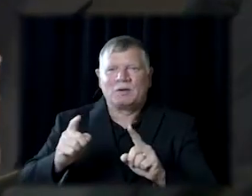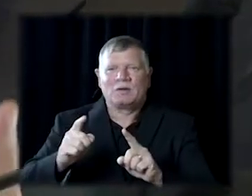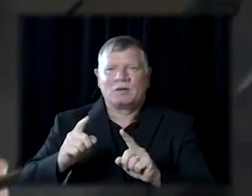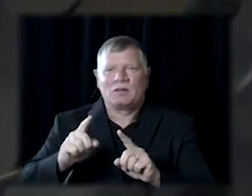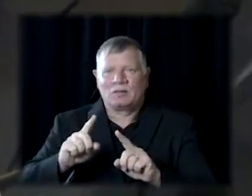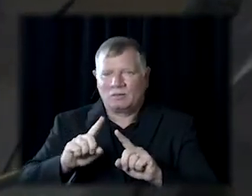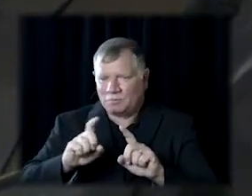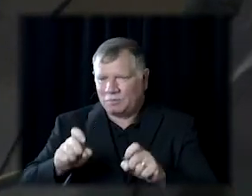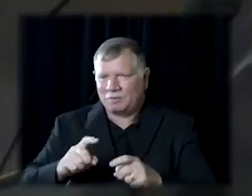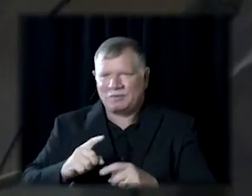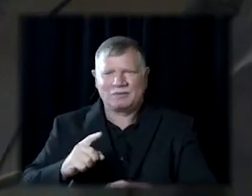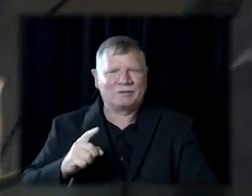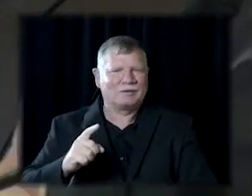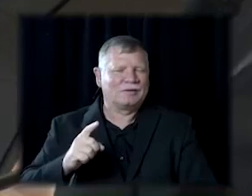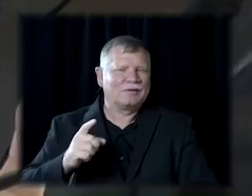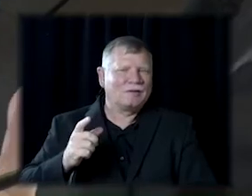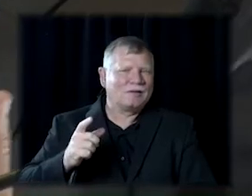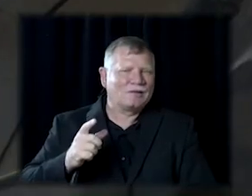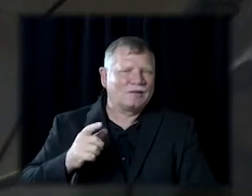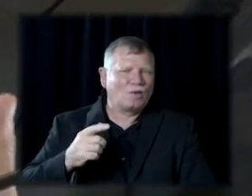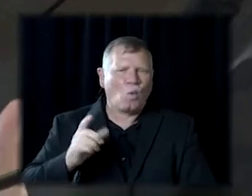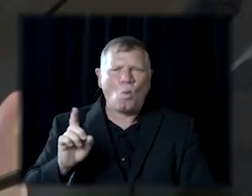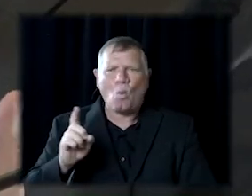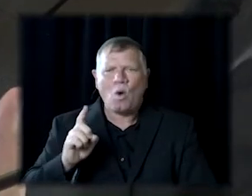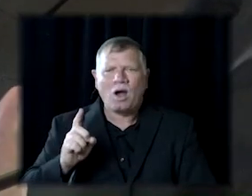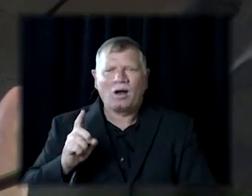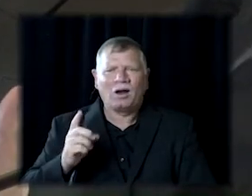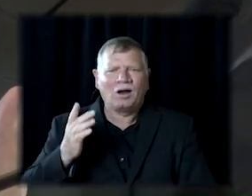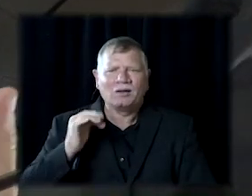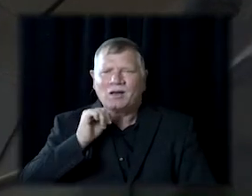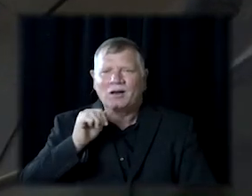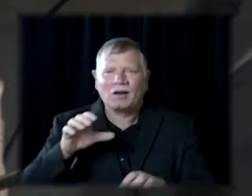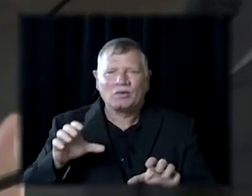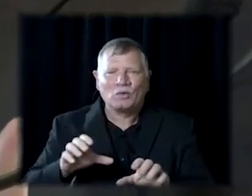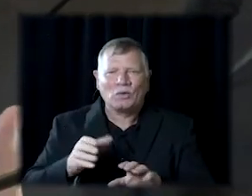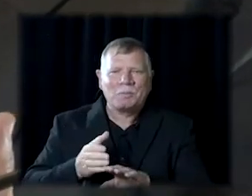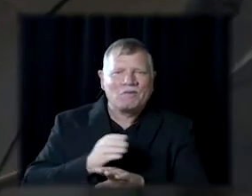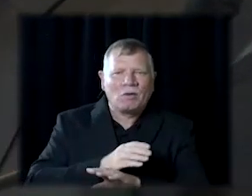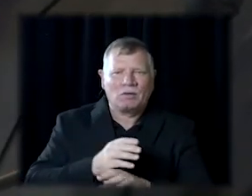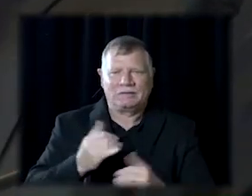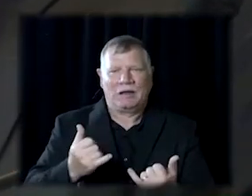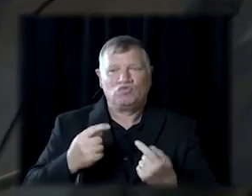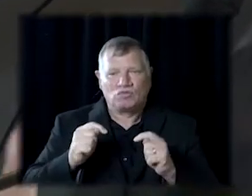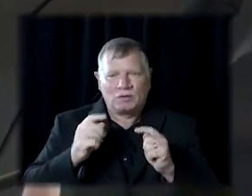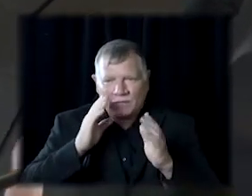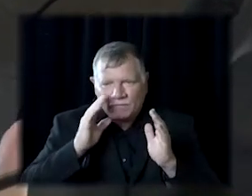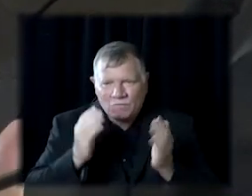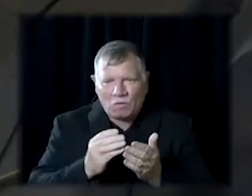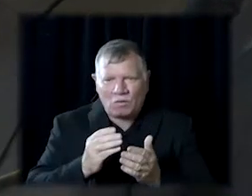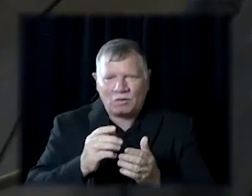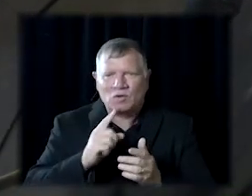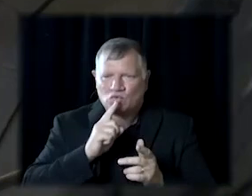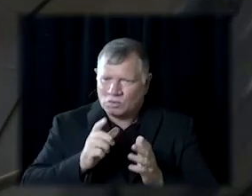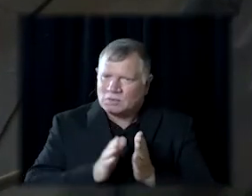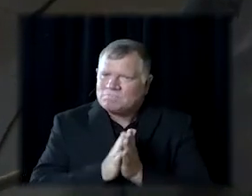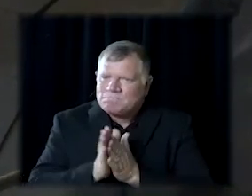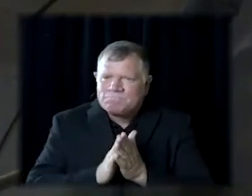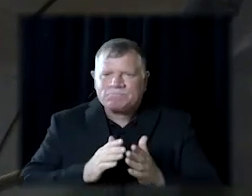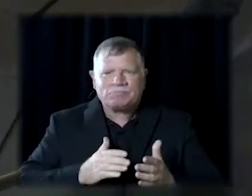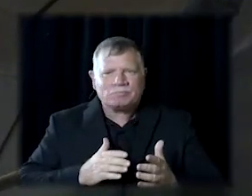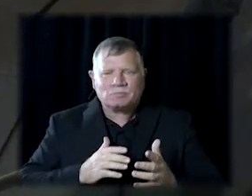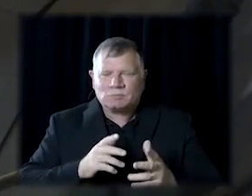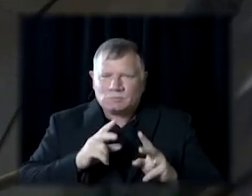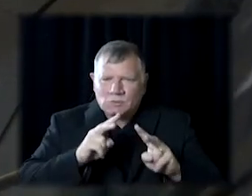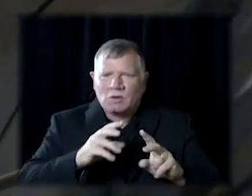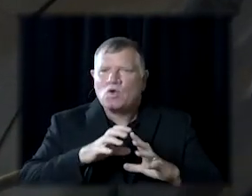pregunta será, como dije antes, ¿dónde estábamos? ¿Por qué no los atendimos antes? ¿Por qué no nos enfocamos? Claro que es ambicioso. Claro que